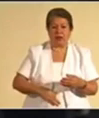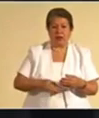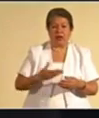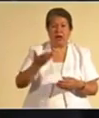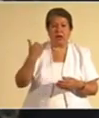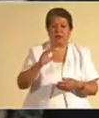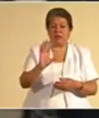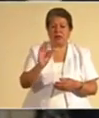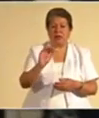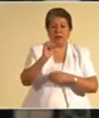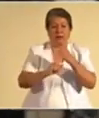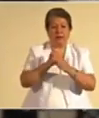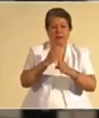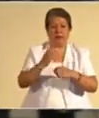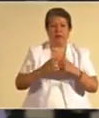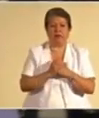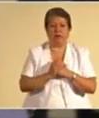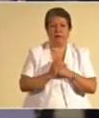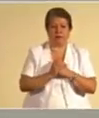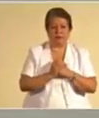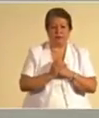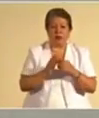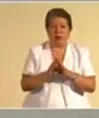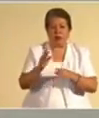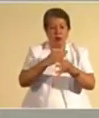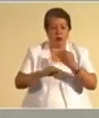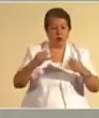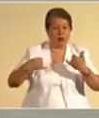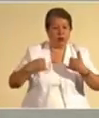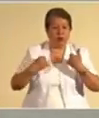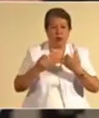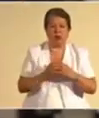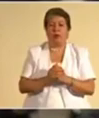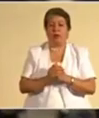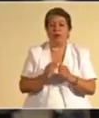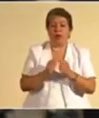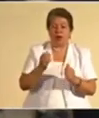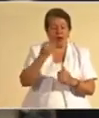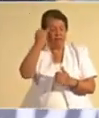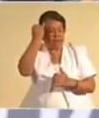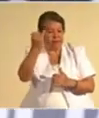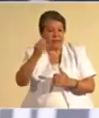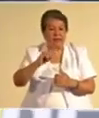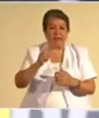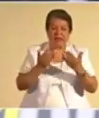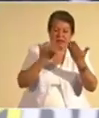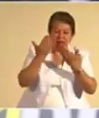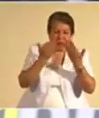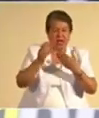hace 40 años, como todo joven, con la ilusión de ser alguien en la